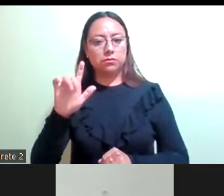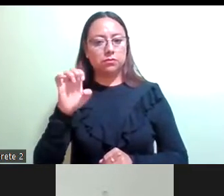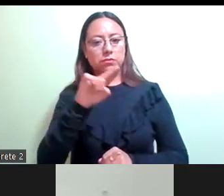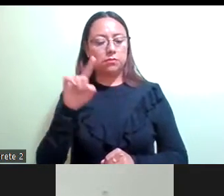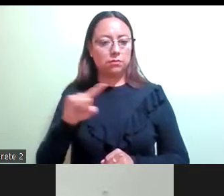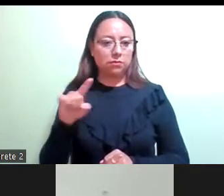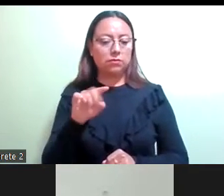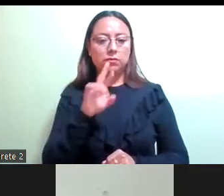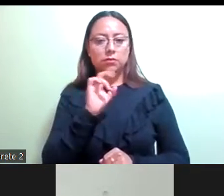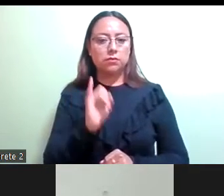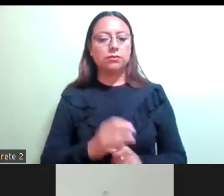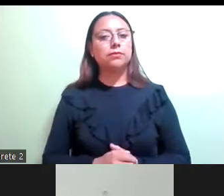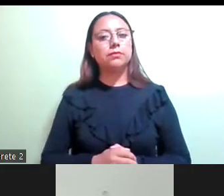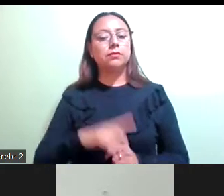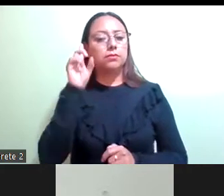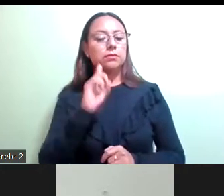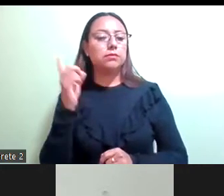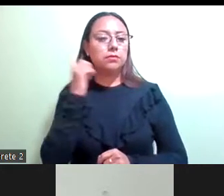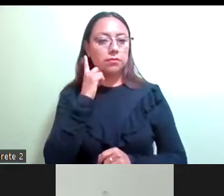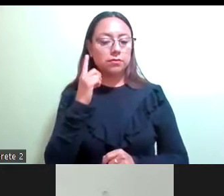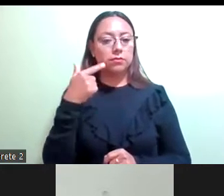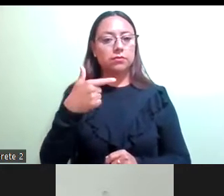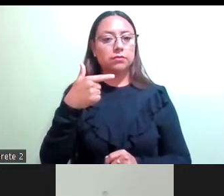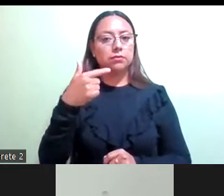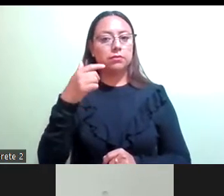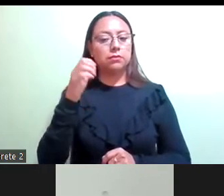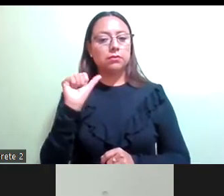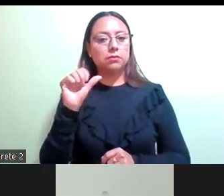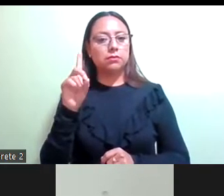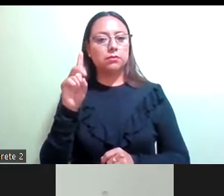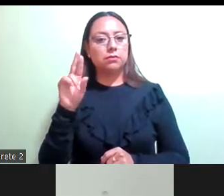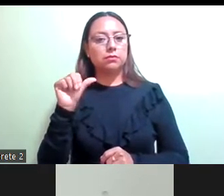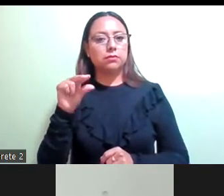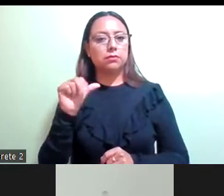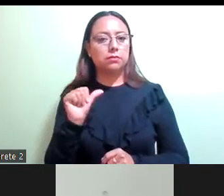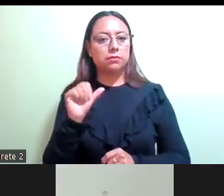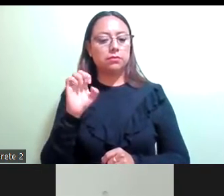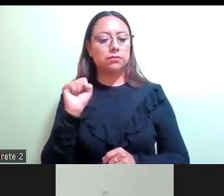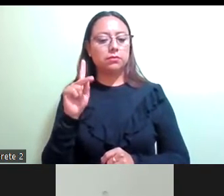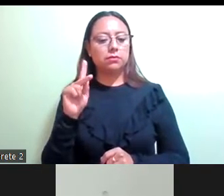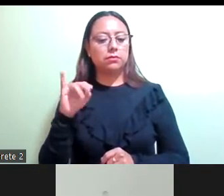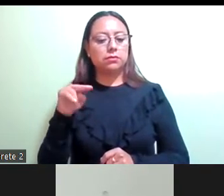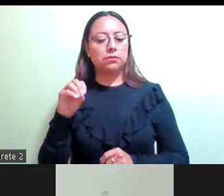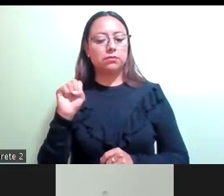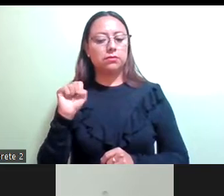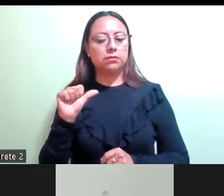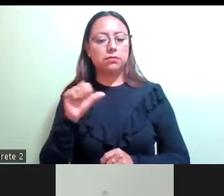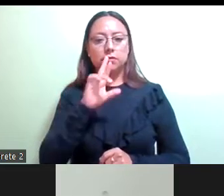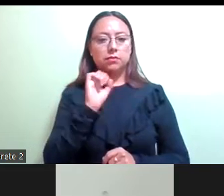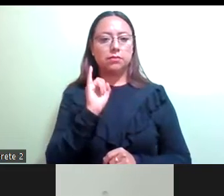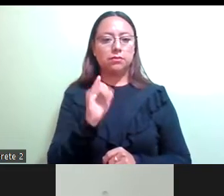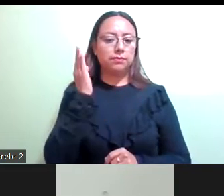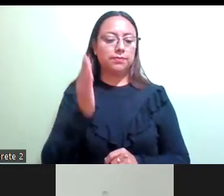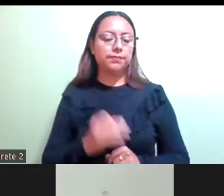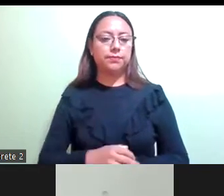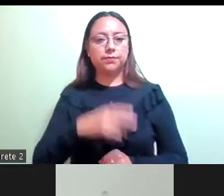Guadalupe Espinosa de los Monteros García. Espinosa de los Monteros, a favor. Diputado Ricardo Giancarlo